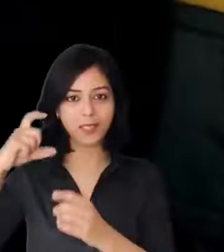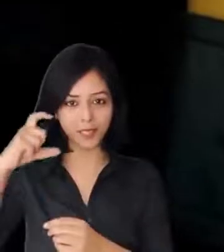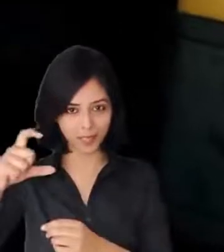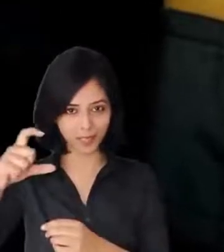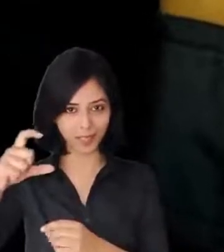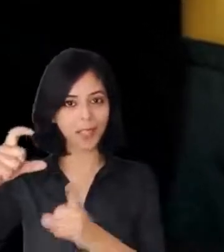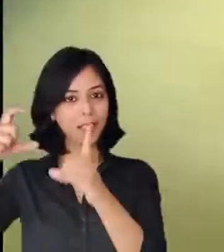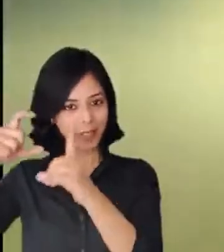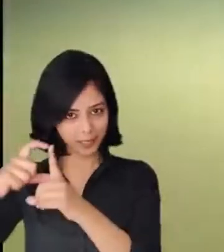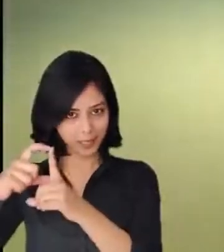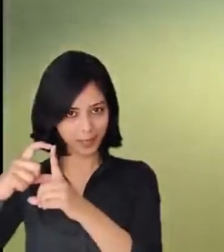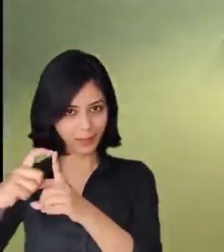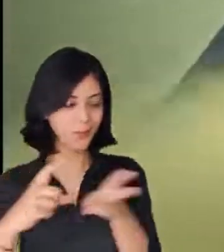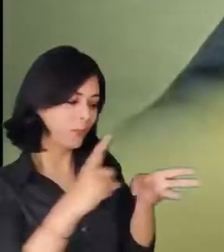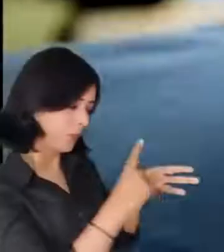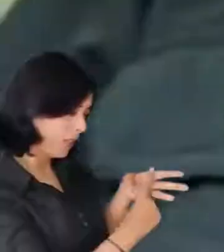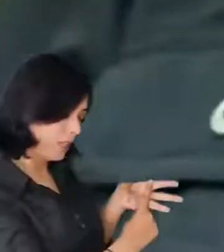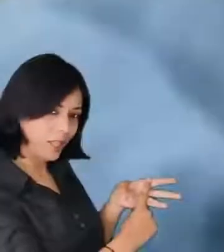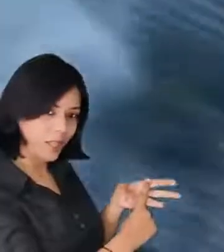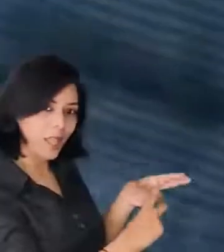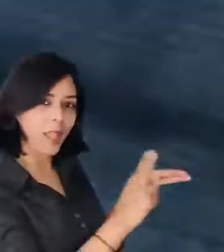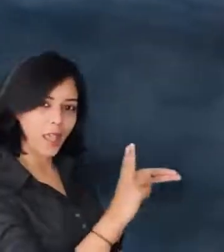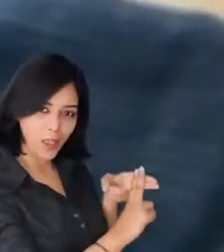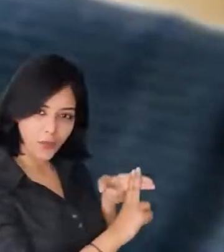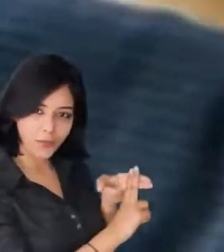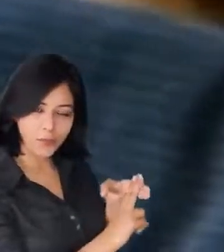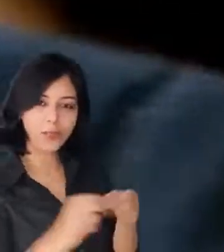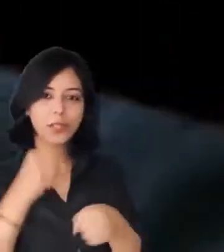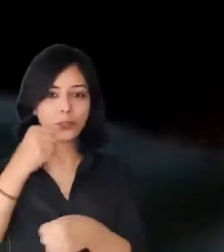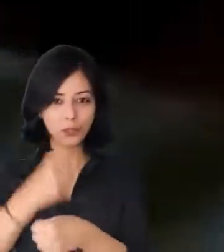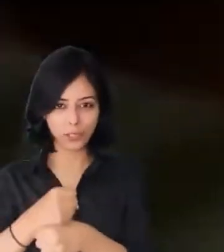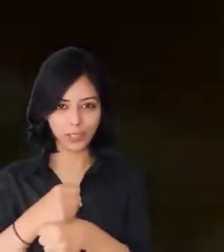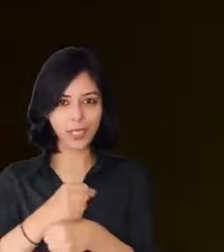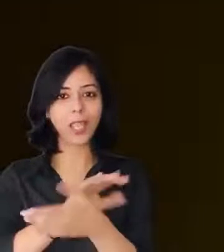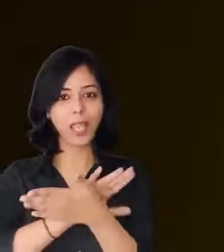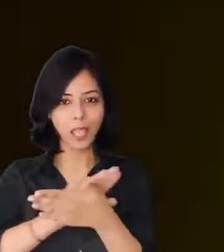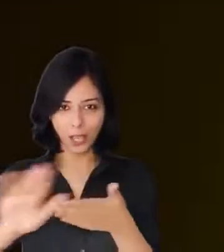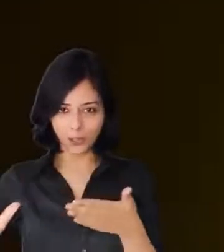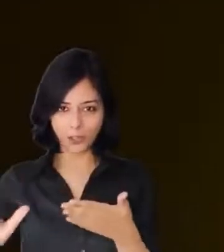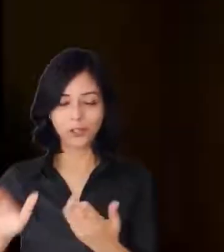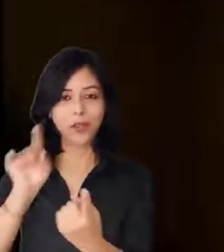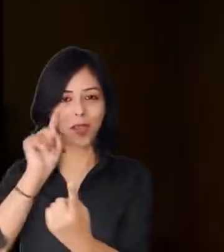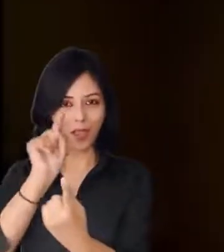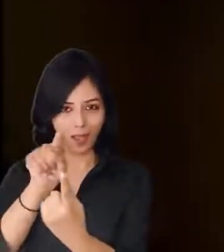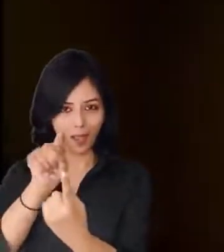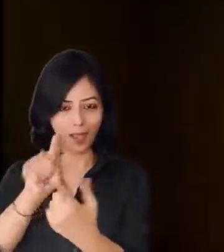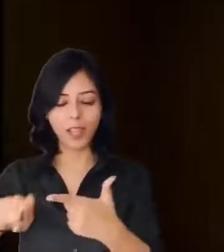Mientras escuchaba el inquietante relato de Jimmy, al teniente Latz le costaba ocultar sus propias